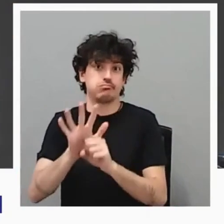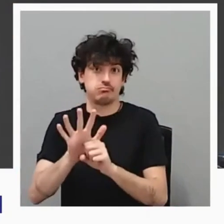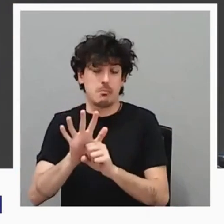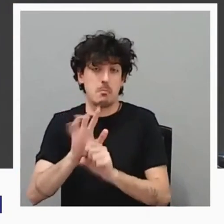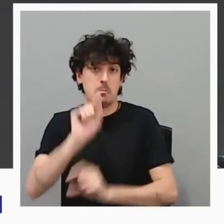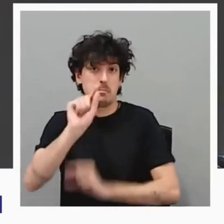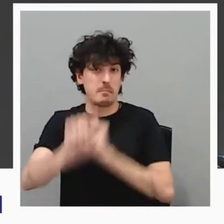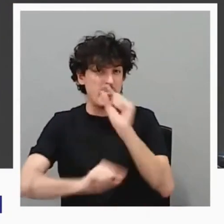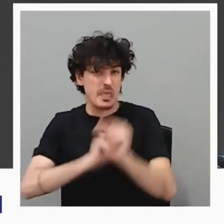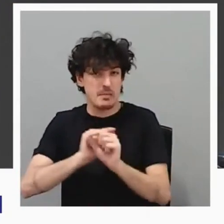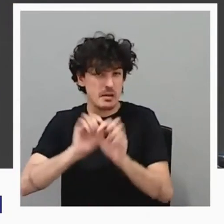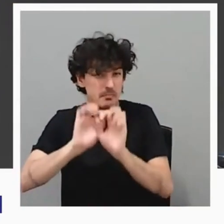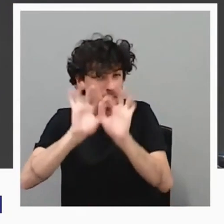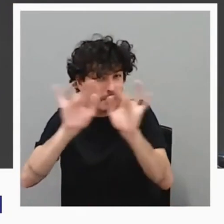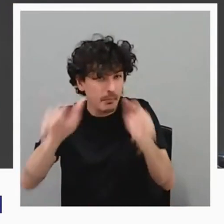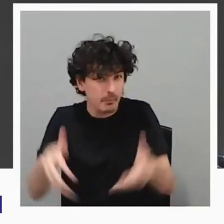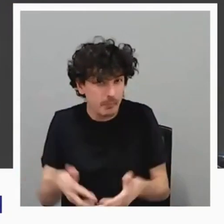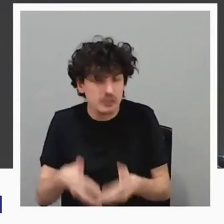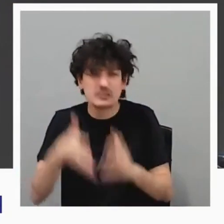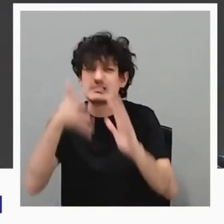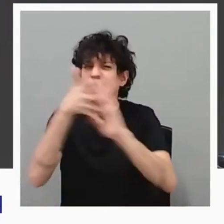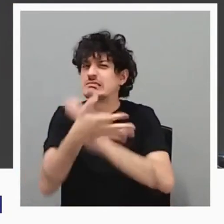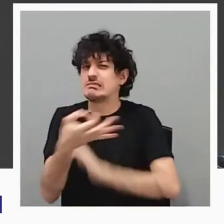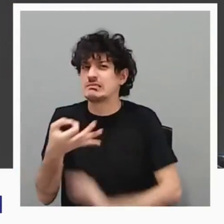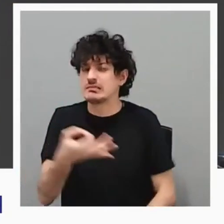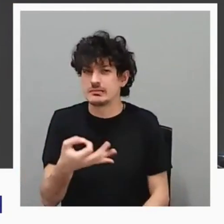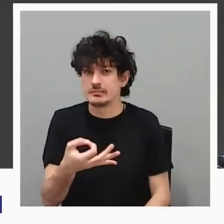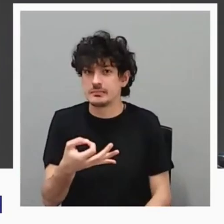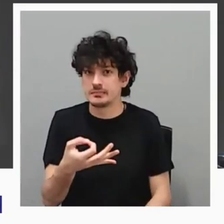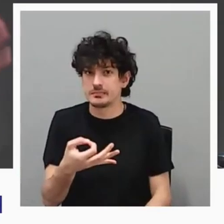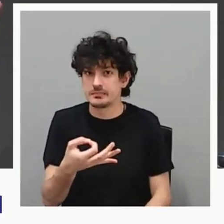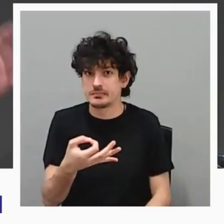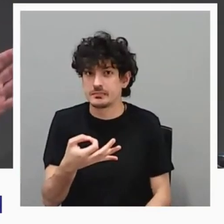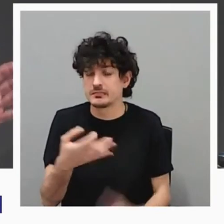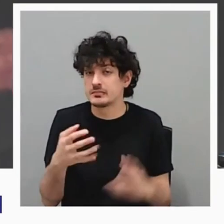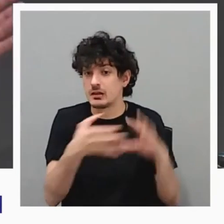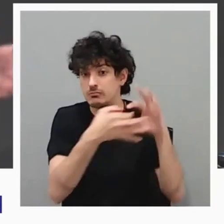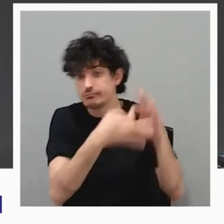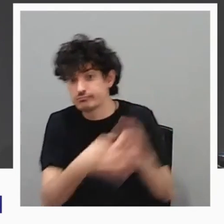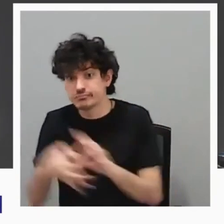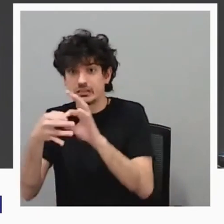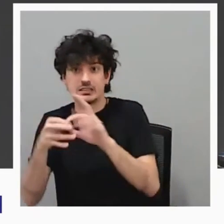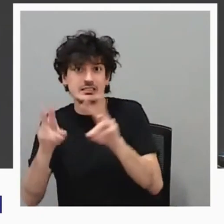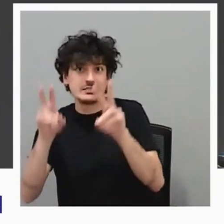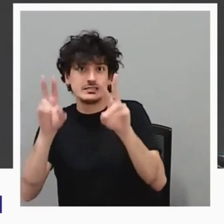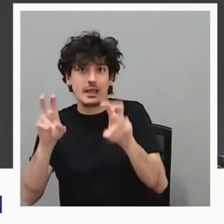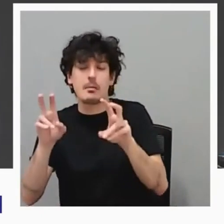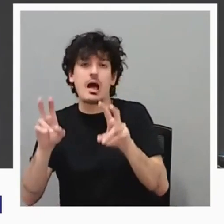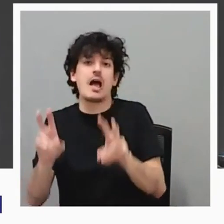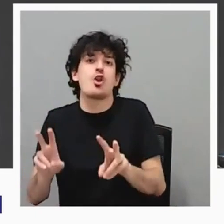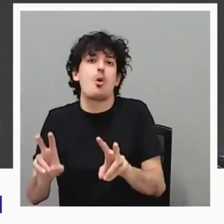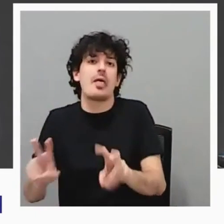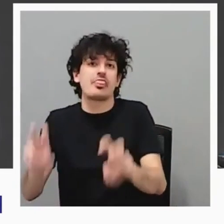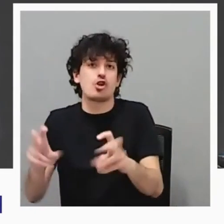pandemia en todo este tiempo con respecto a la innovación social? Os pregunto a ambos por vuestros conocimientos.